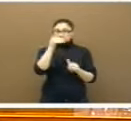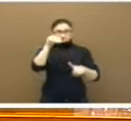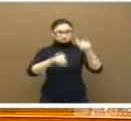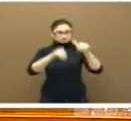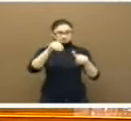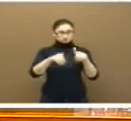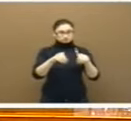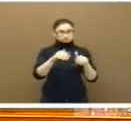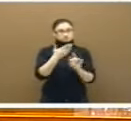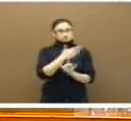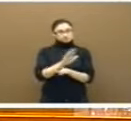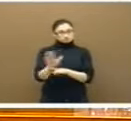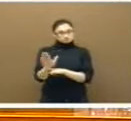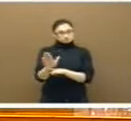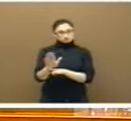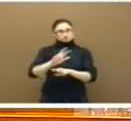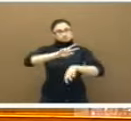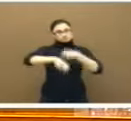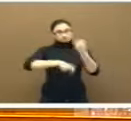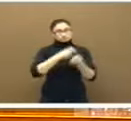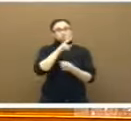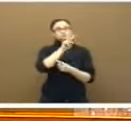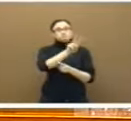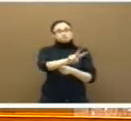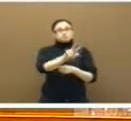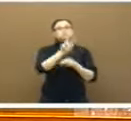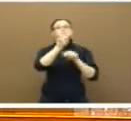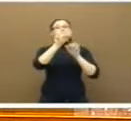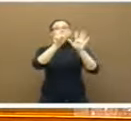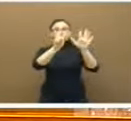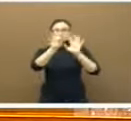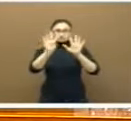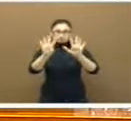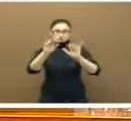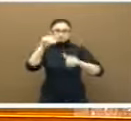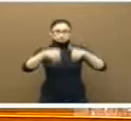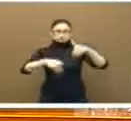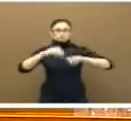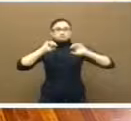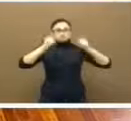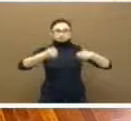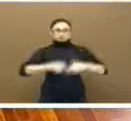Cámara la enmienda número 279. Entramos en votación.